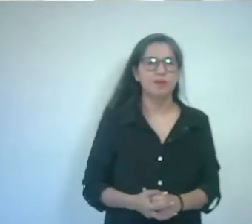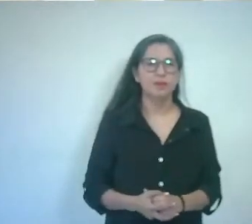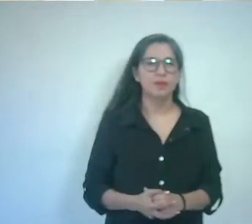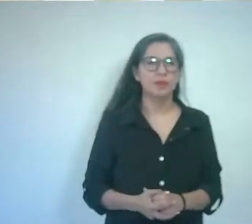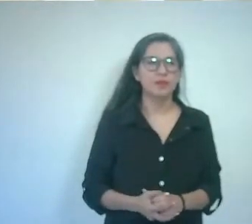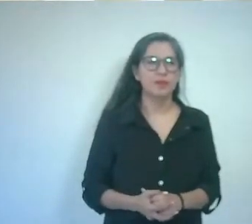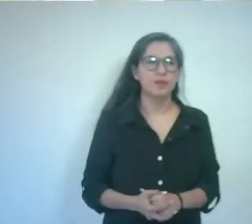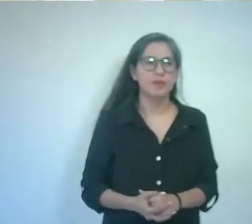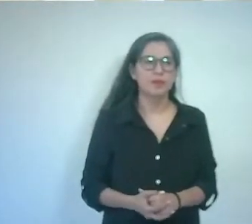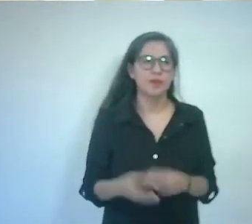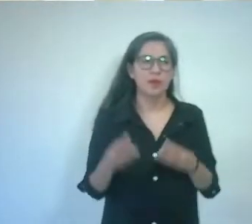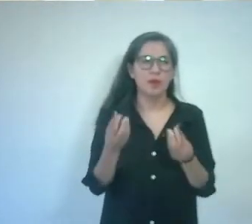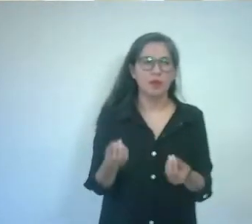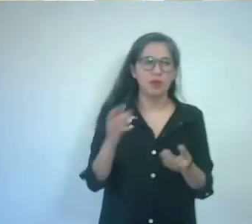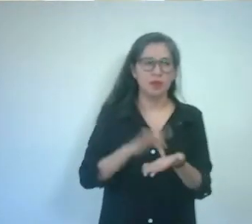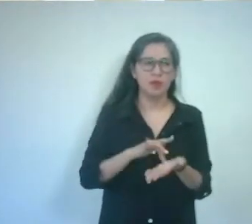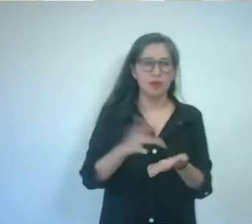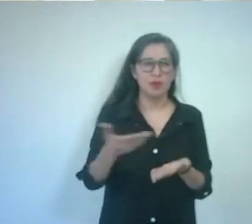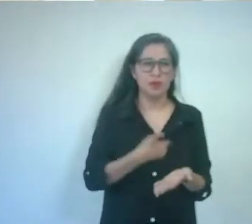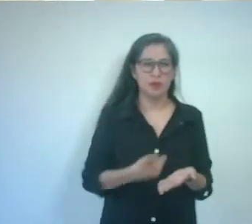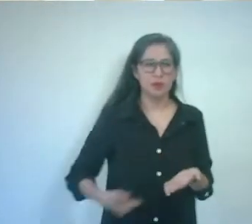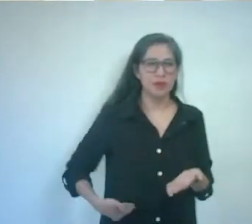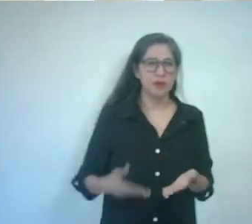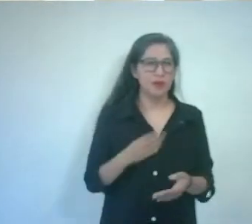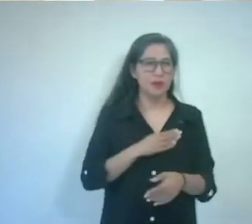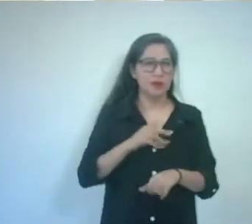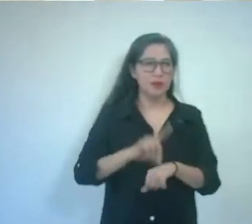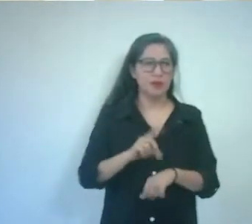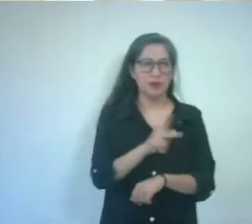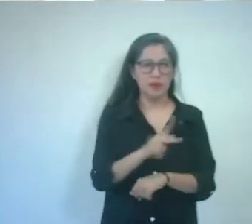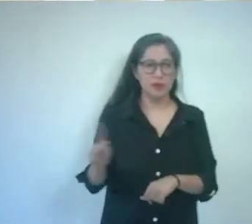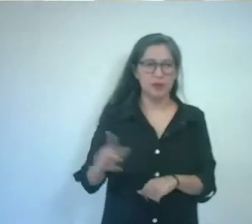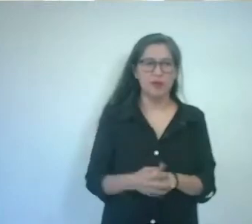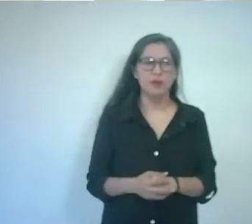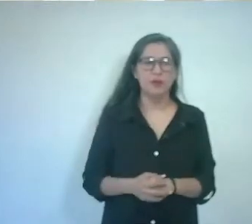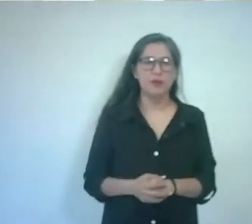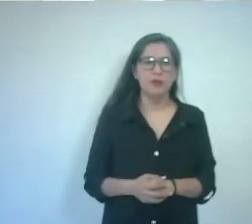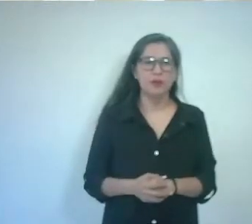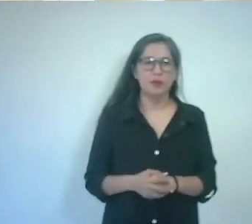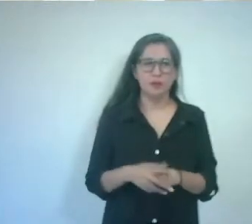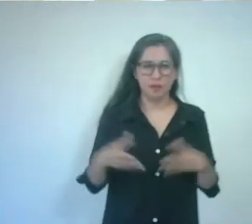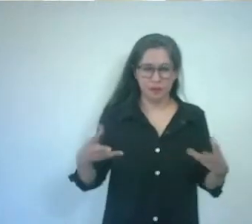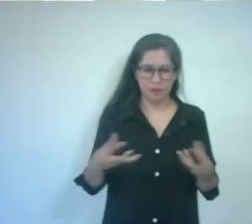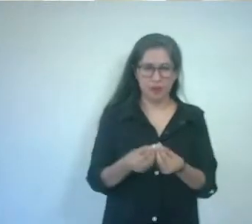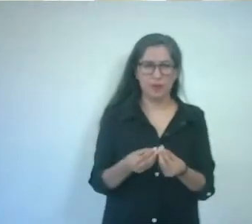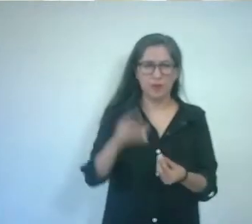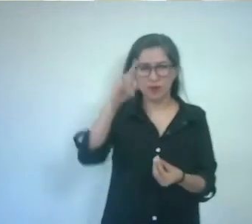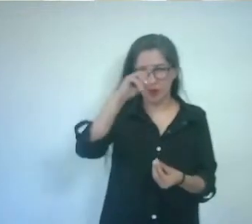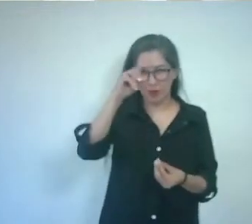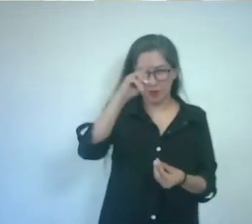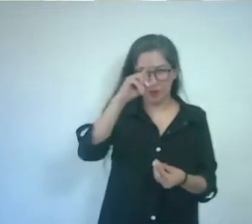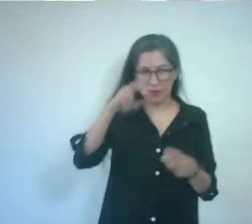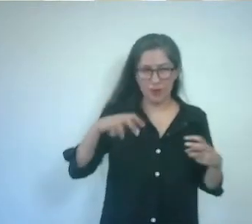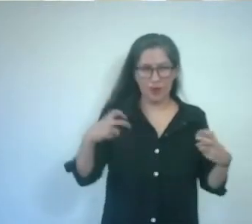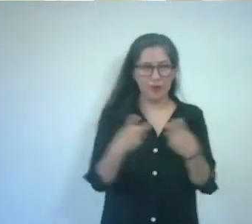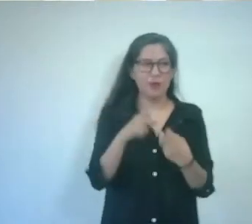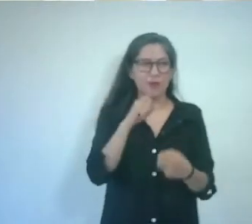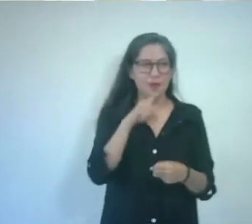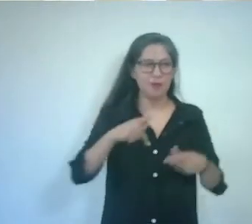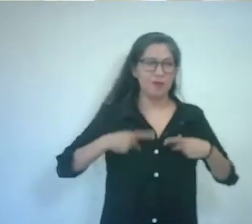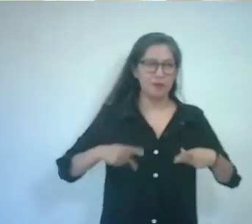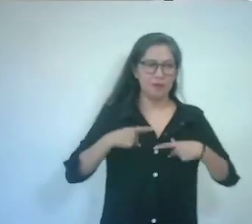Muchas gracias, consejera presidenta. Buenos días a todas y todos nuevamente, a quienes integramos este Consejo General, también a las personas que nos